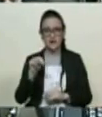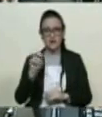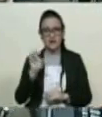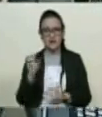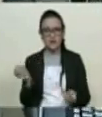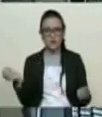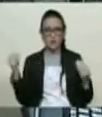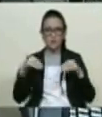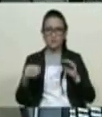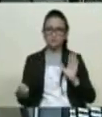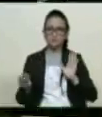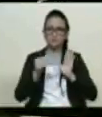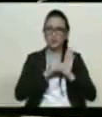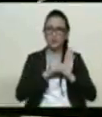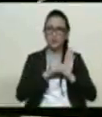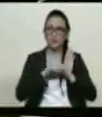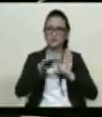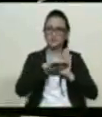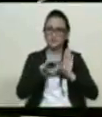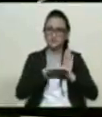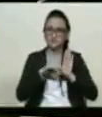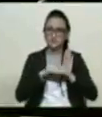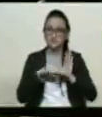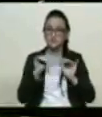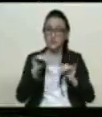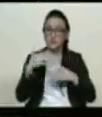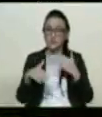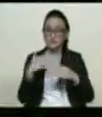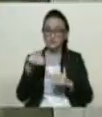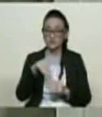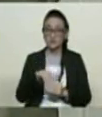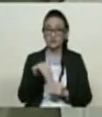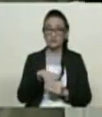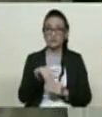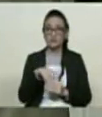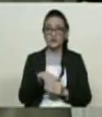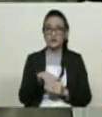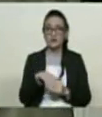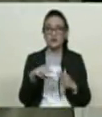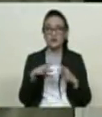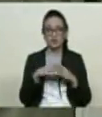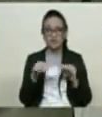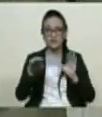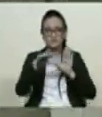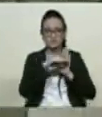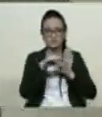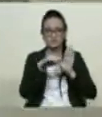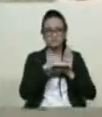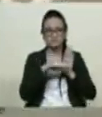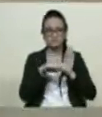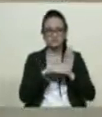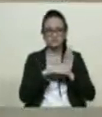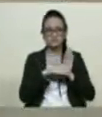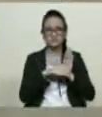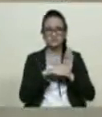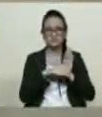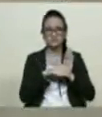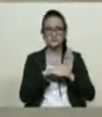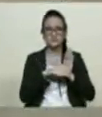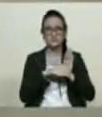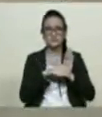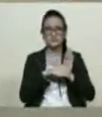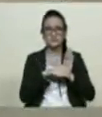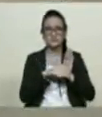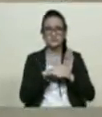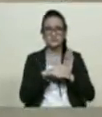acordó incluir como garantías para este proceso electoral todas las garantías, por supuesto, de las cuales hemos